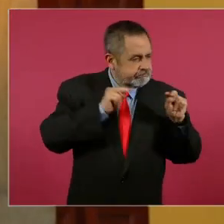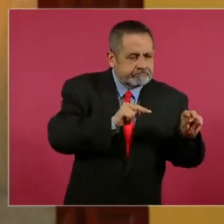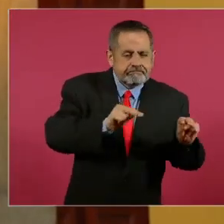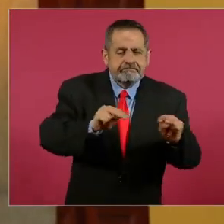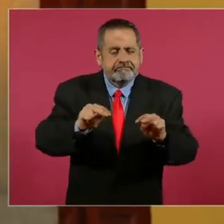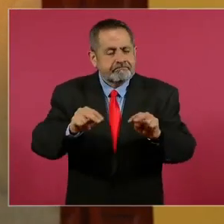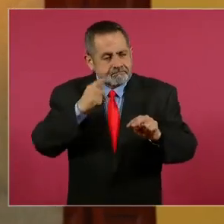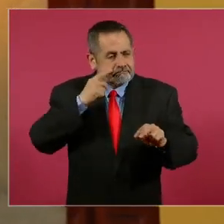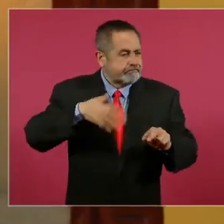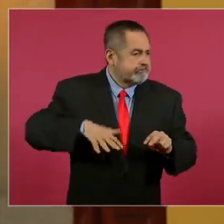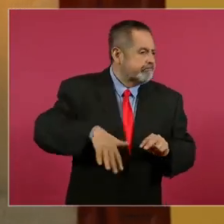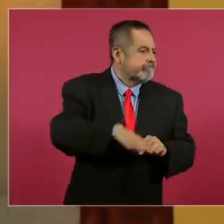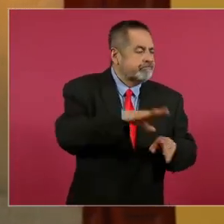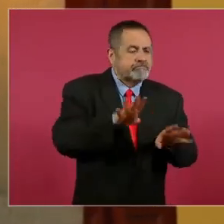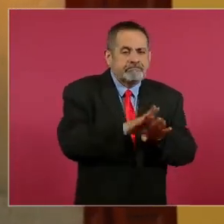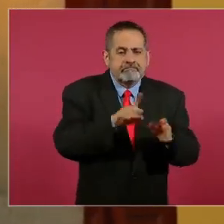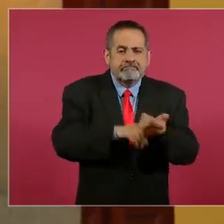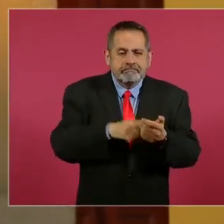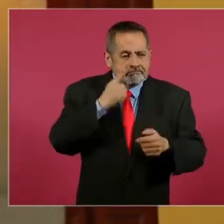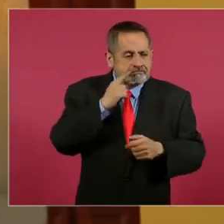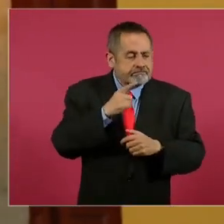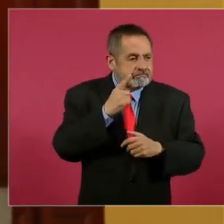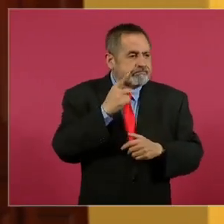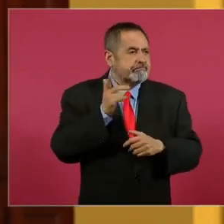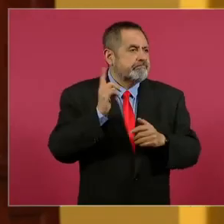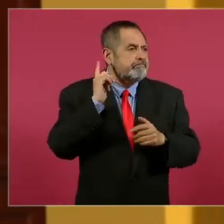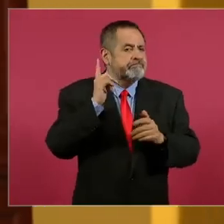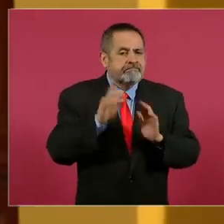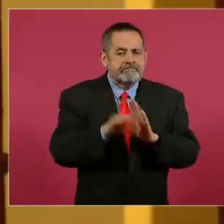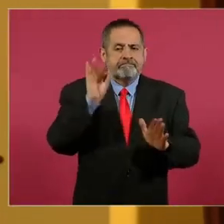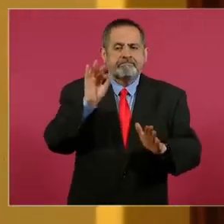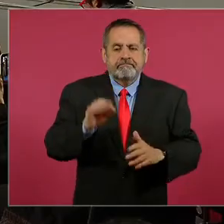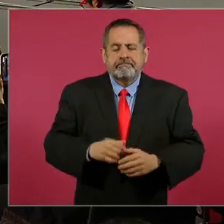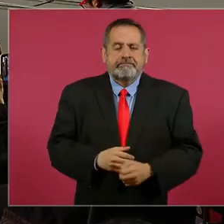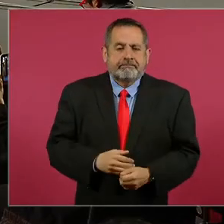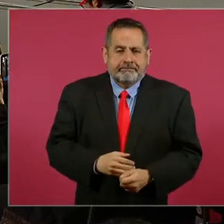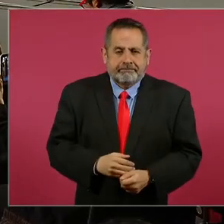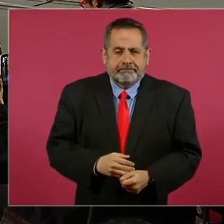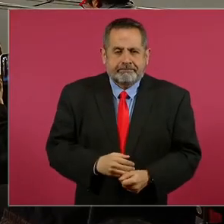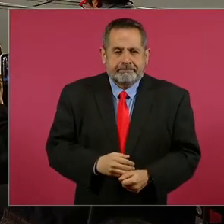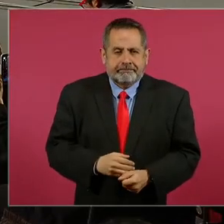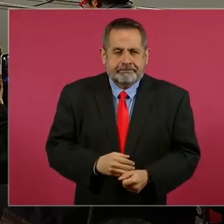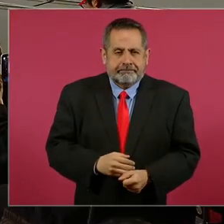estrategias particulares para dar con el paradero. Adelante.